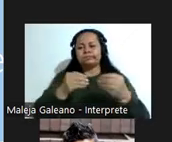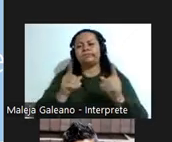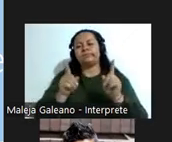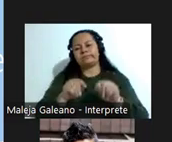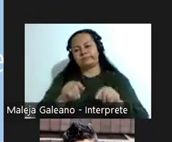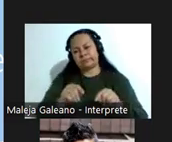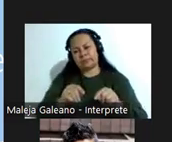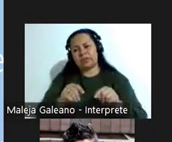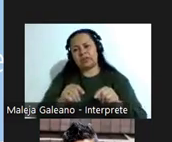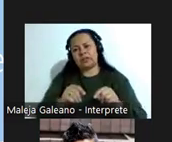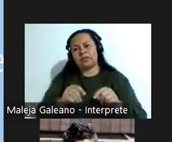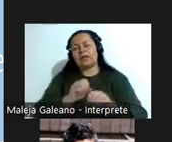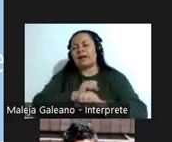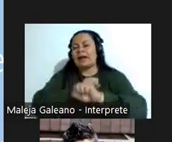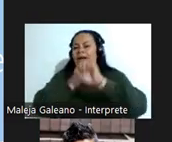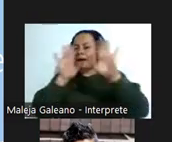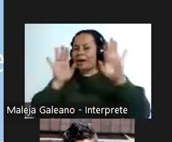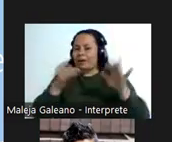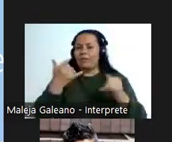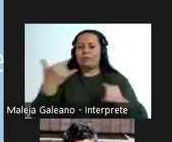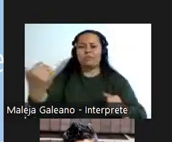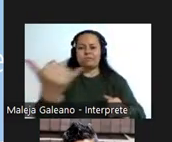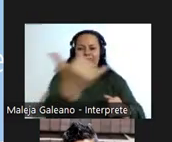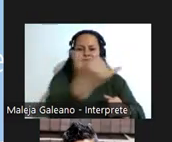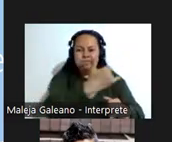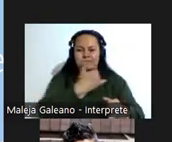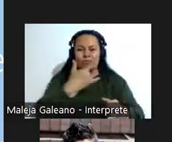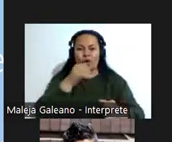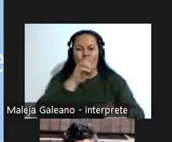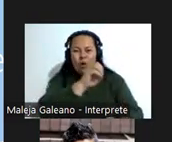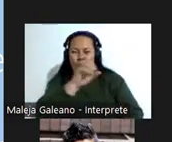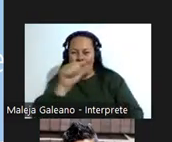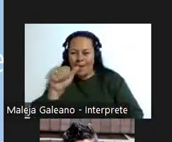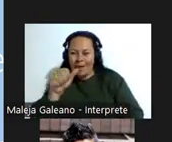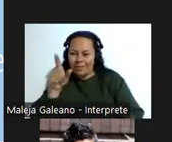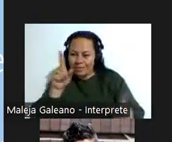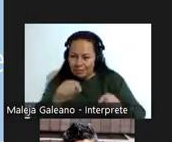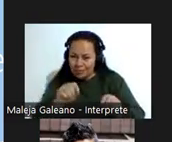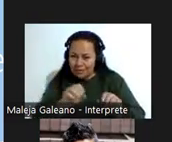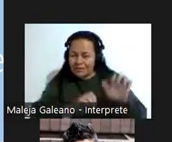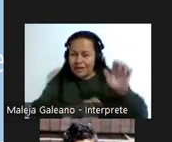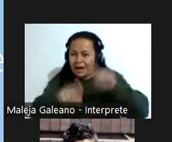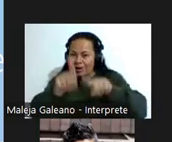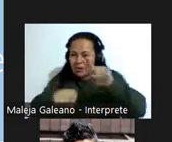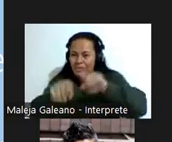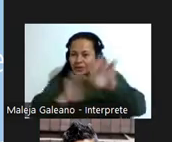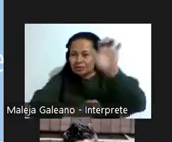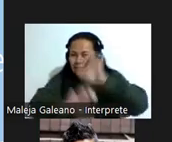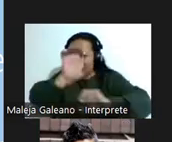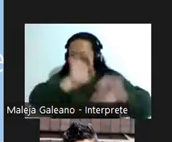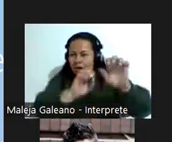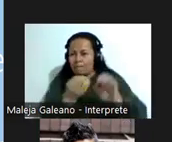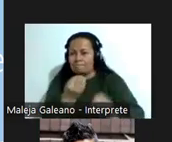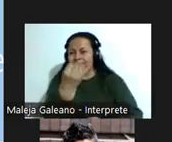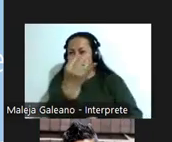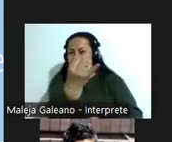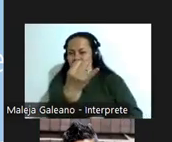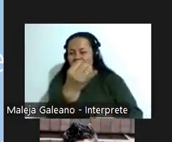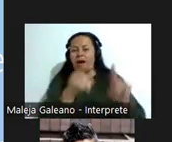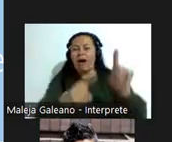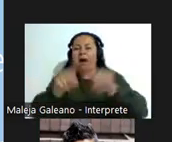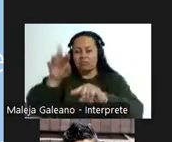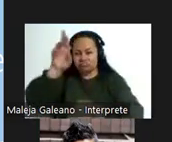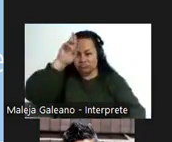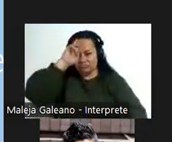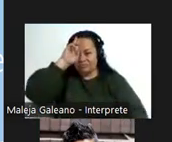pues, ¿acaso todos y todas aquí en algún momento no hemos sido también rechazados, discriminados o excluidos por alguna de esas